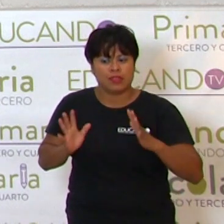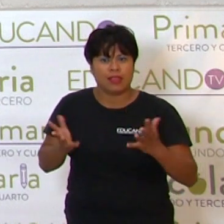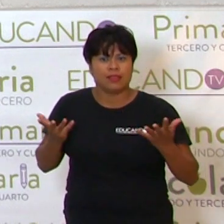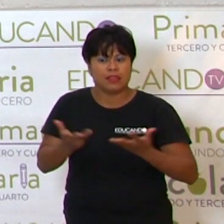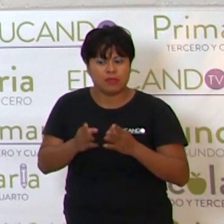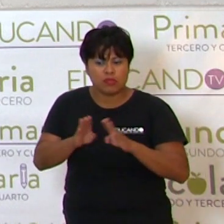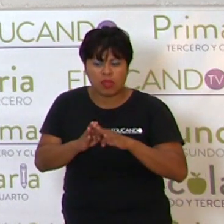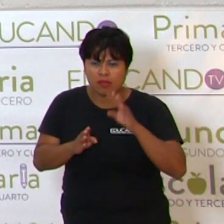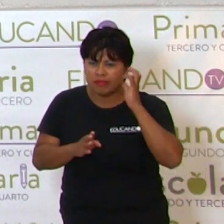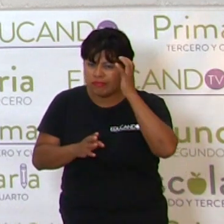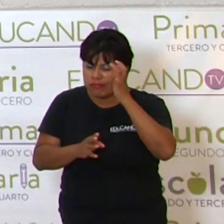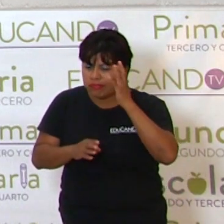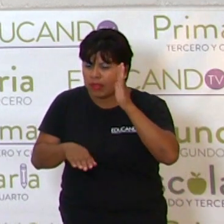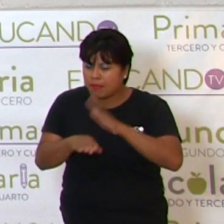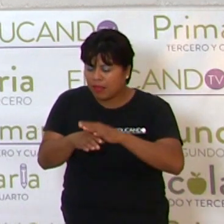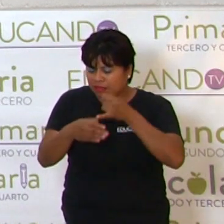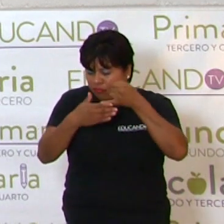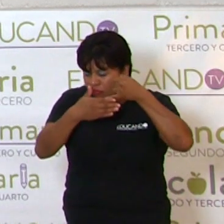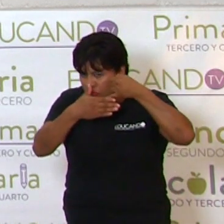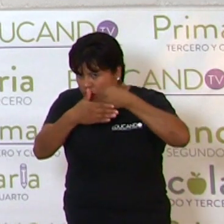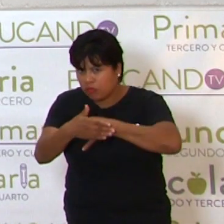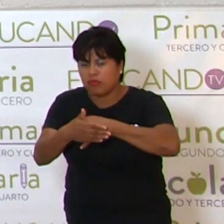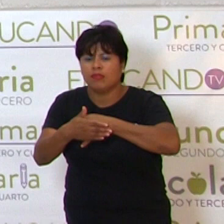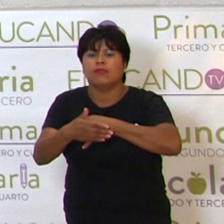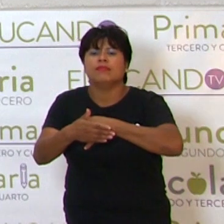un análisis un poco más hondo